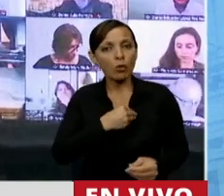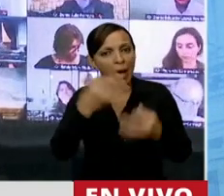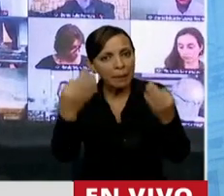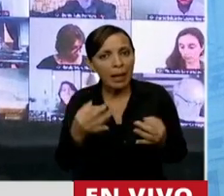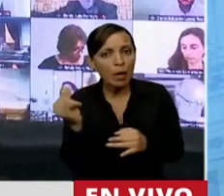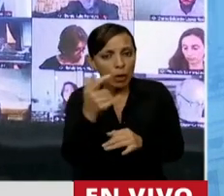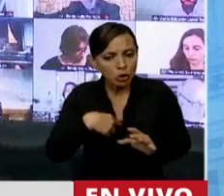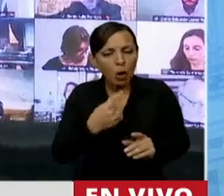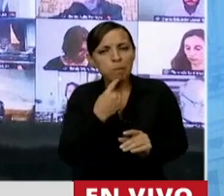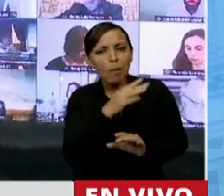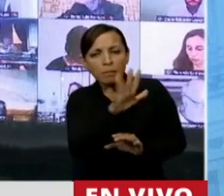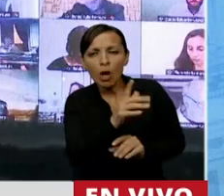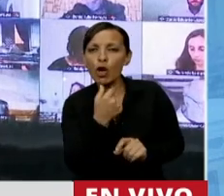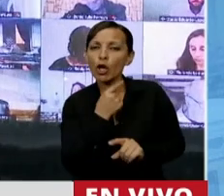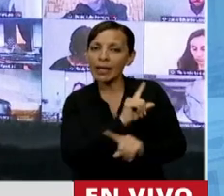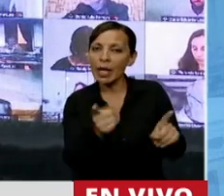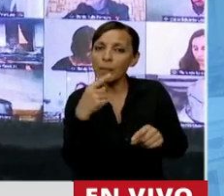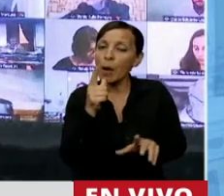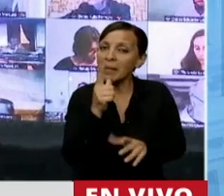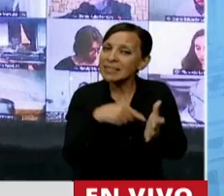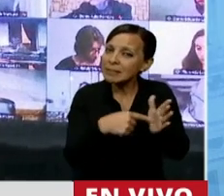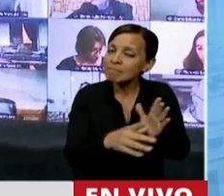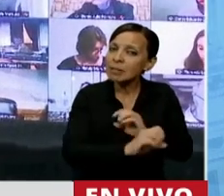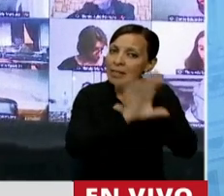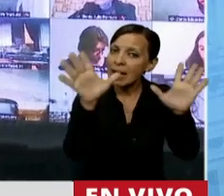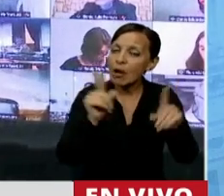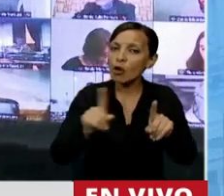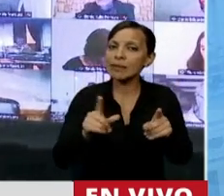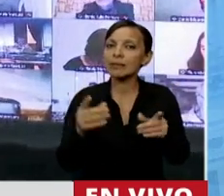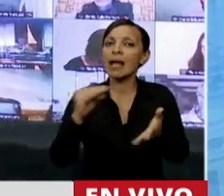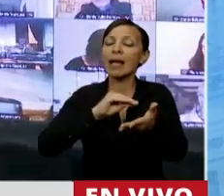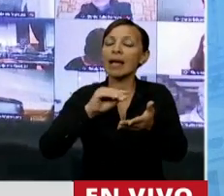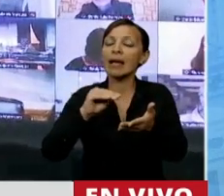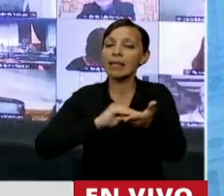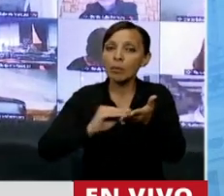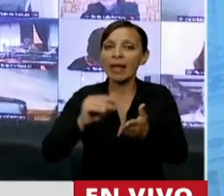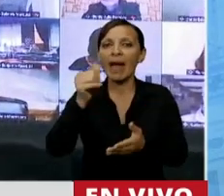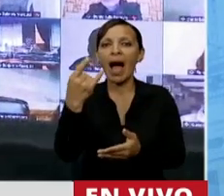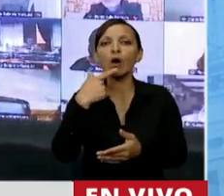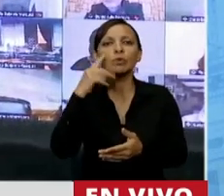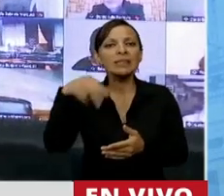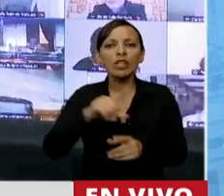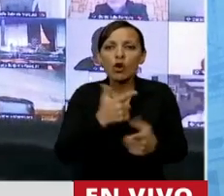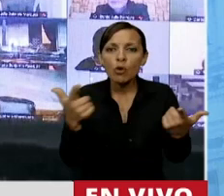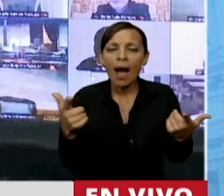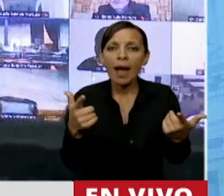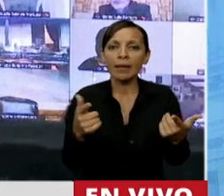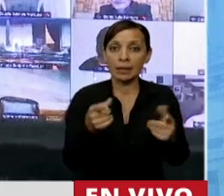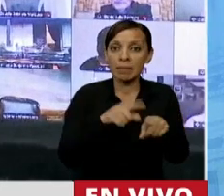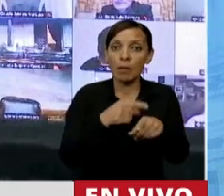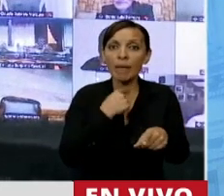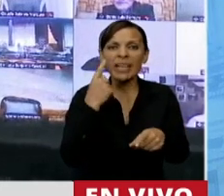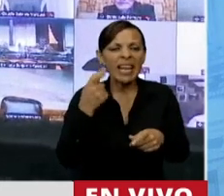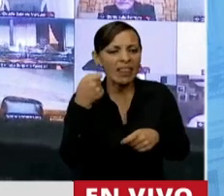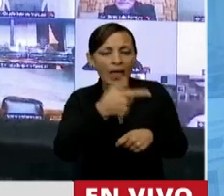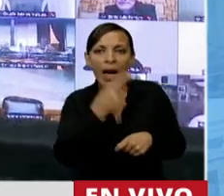no quiero dudar que así sea. Pero no hay ni siquiera, lo planteó la diputada Austin, ni siquiera la predisposición de entender que quien te aporta